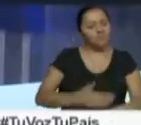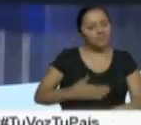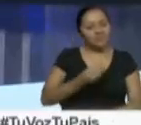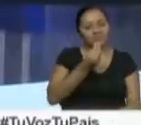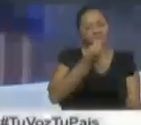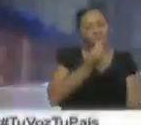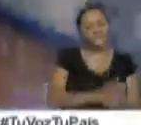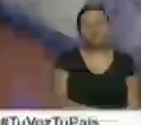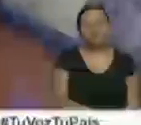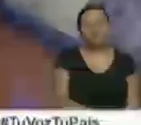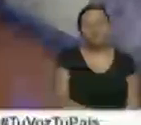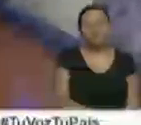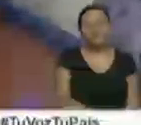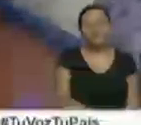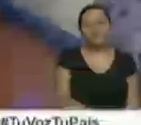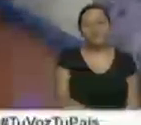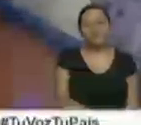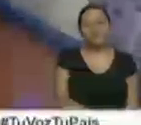buen provecho.